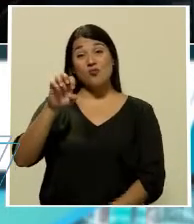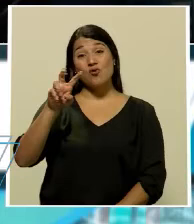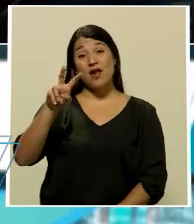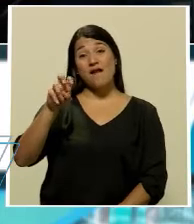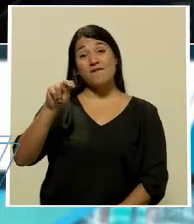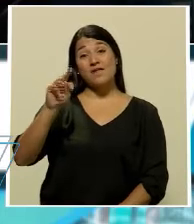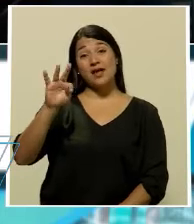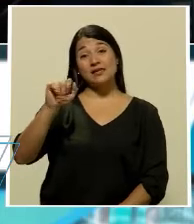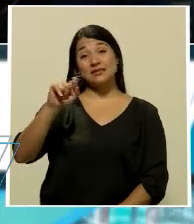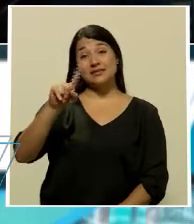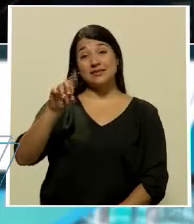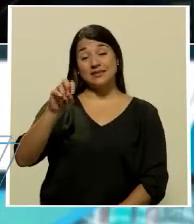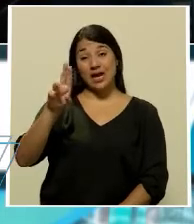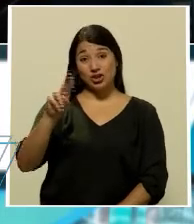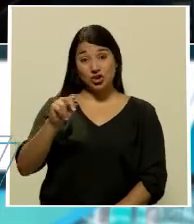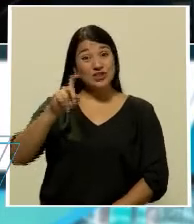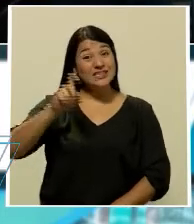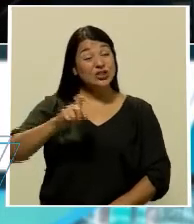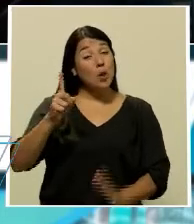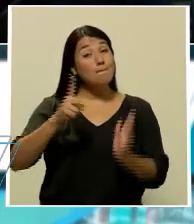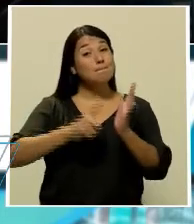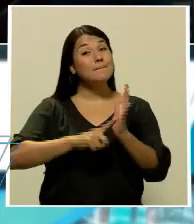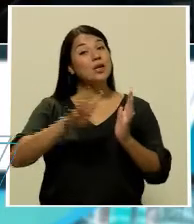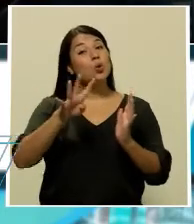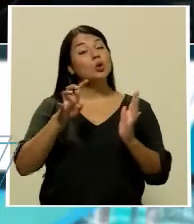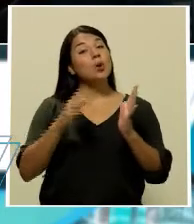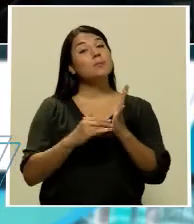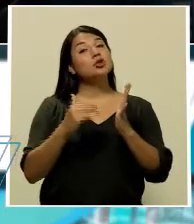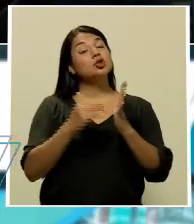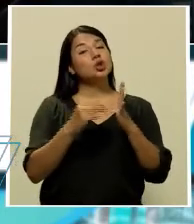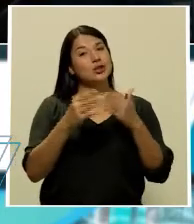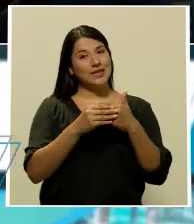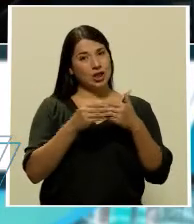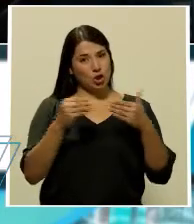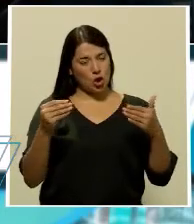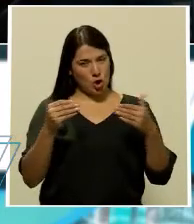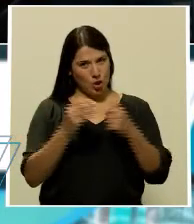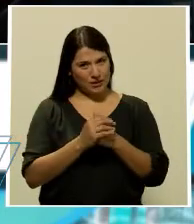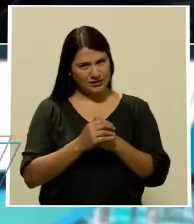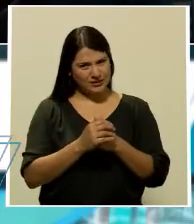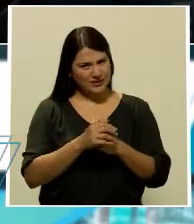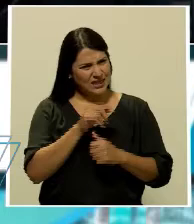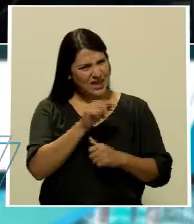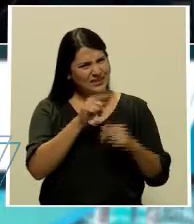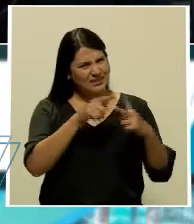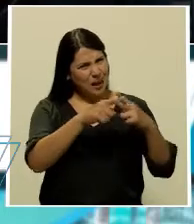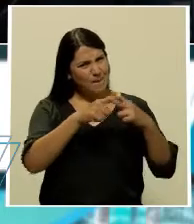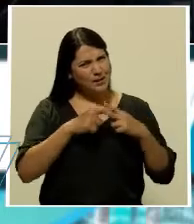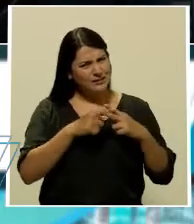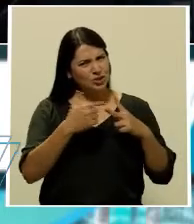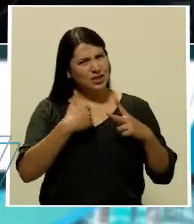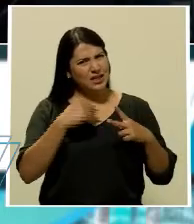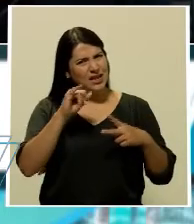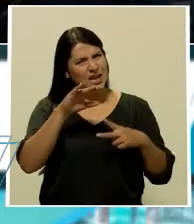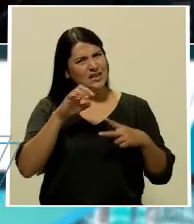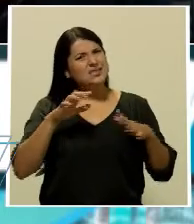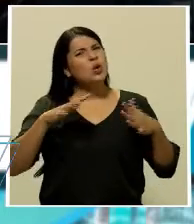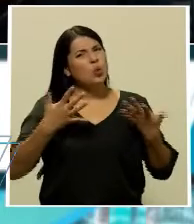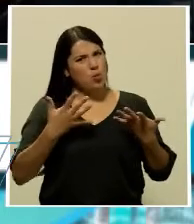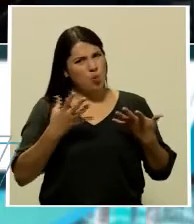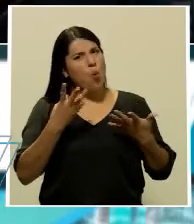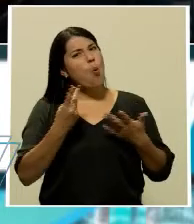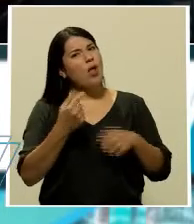de 1.400 millones de dólares. ¿Cómo estaba conformada esa deuda del ICE y a qué plazo?